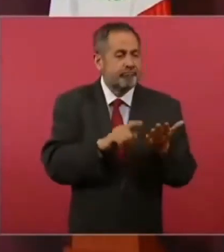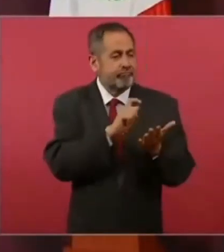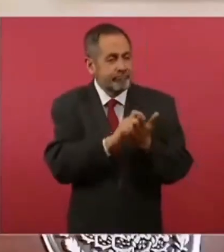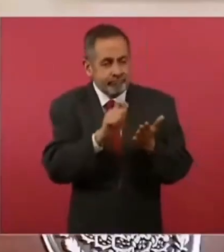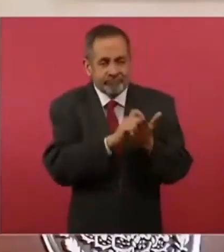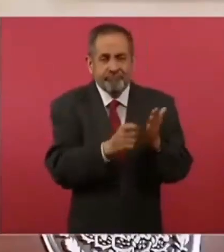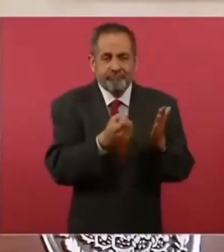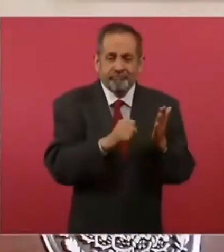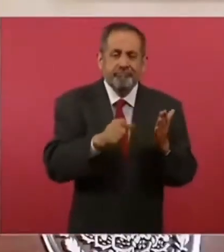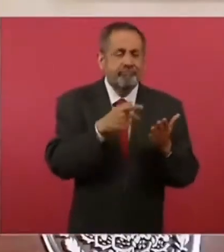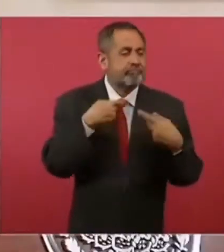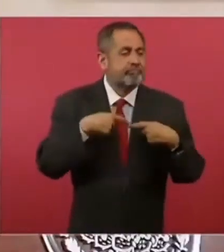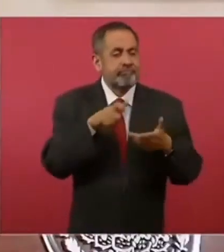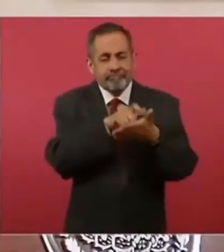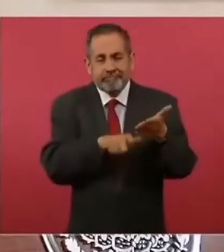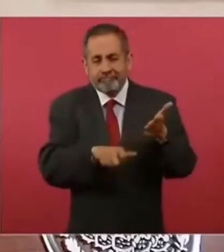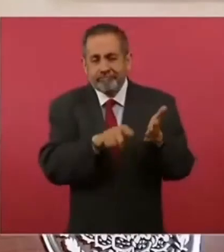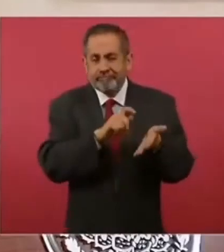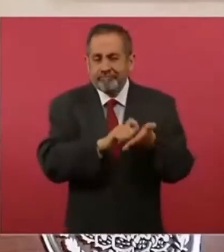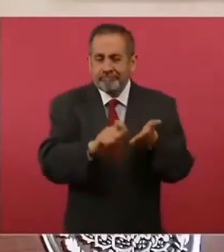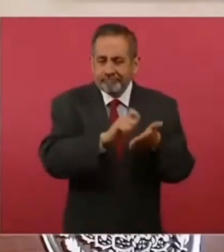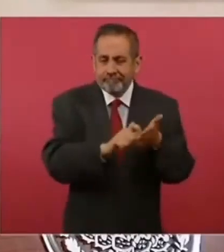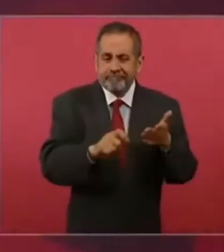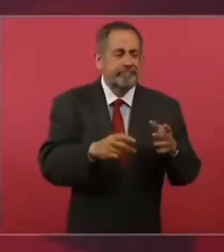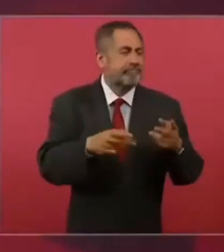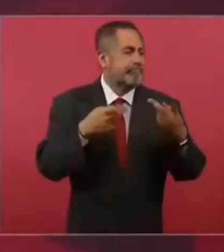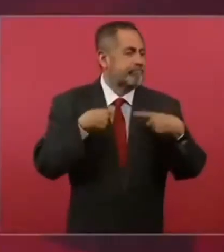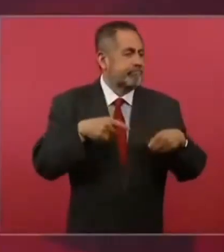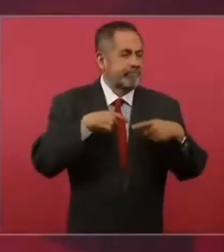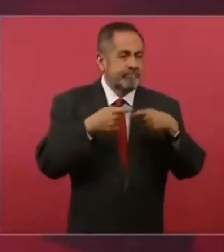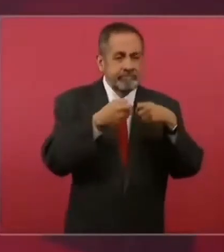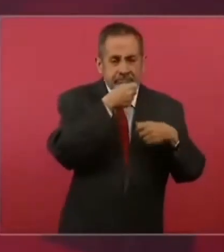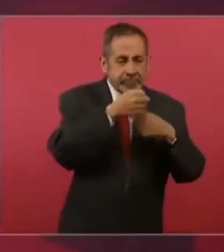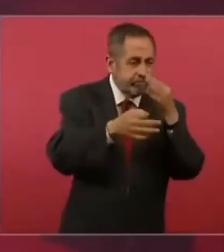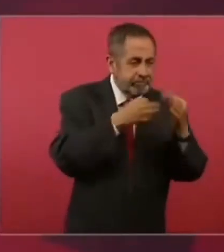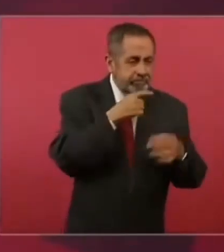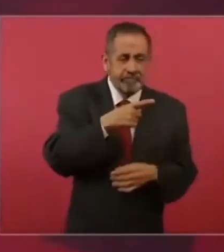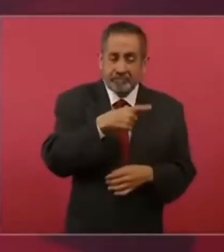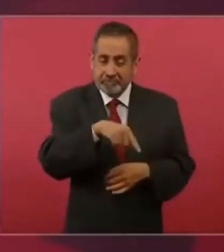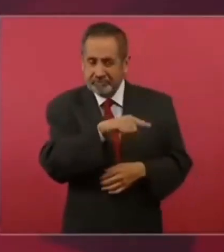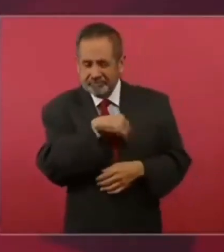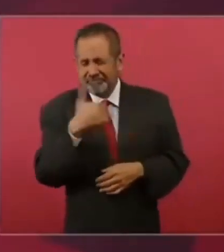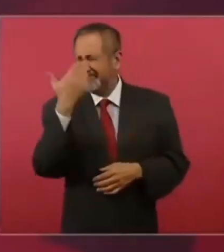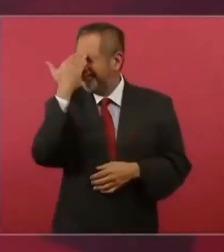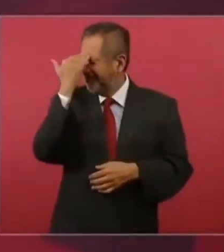escritores, columnistas, comentaristas de los medios